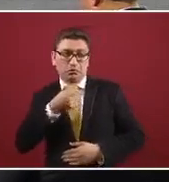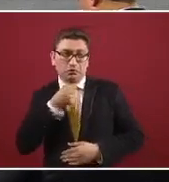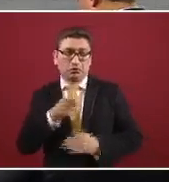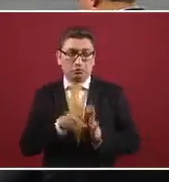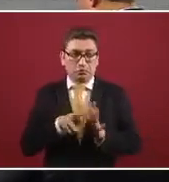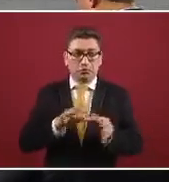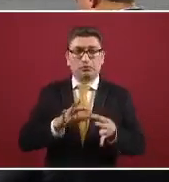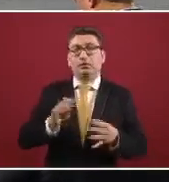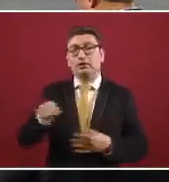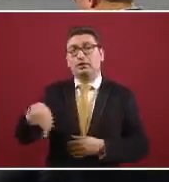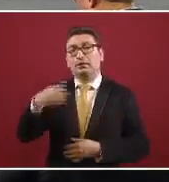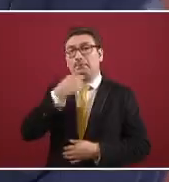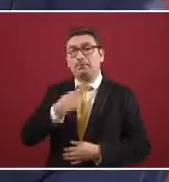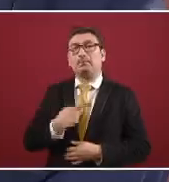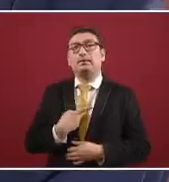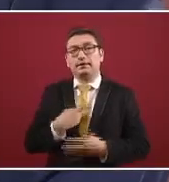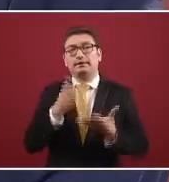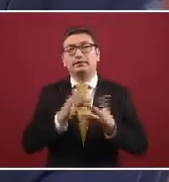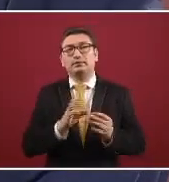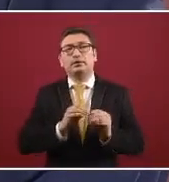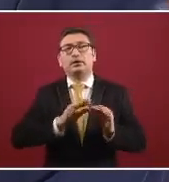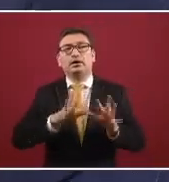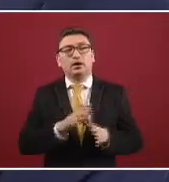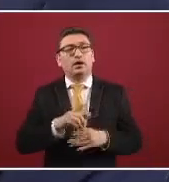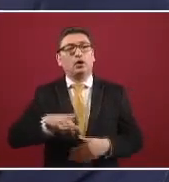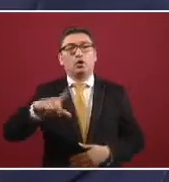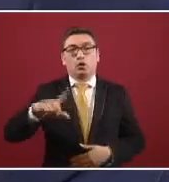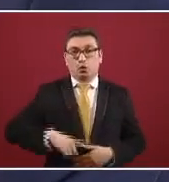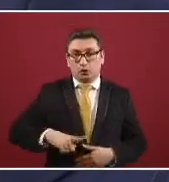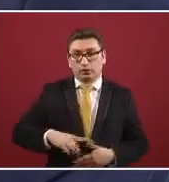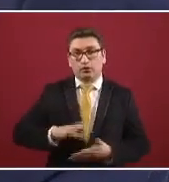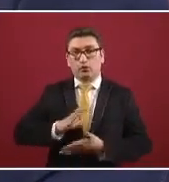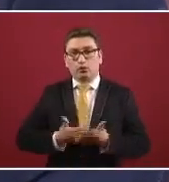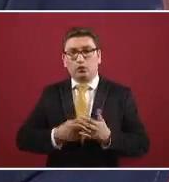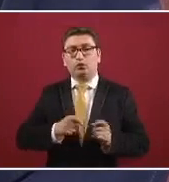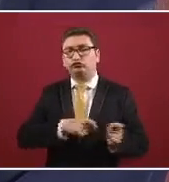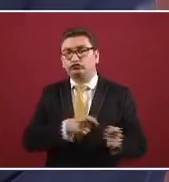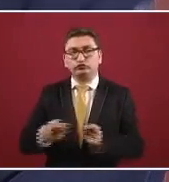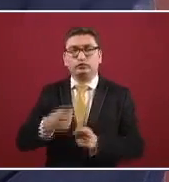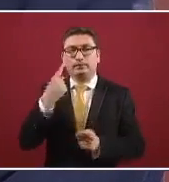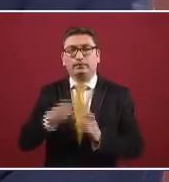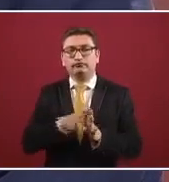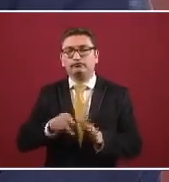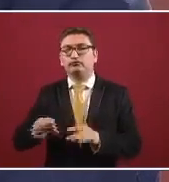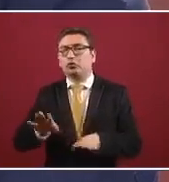¿no?, el reparto del chayote o de los sobres.